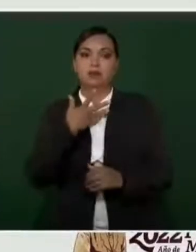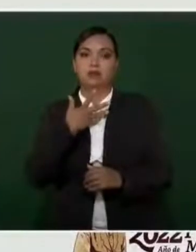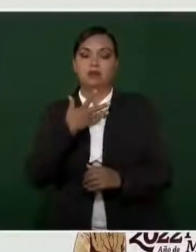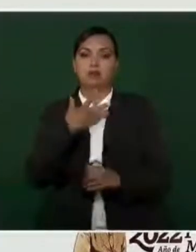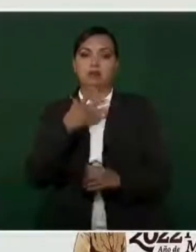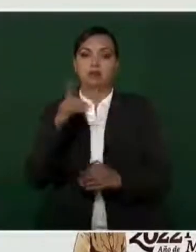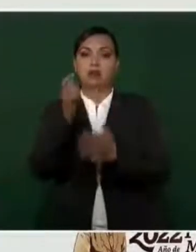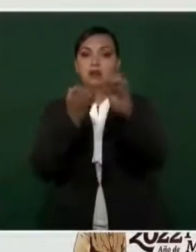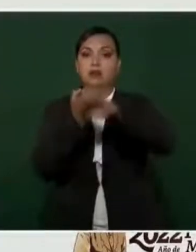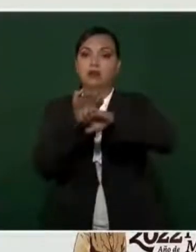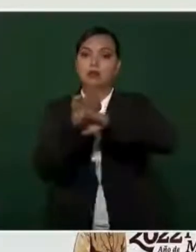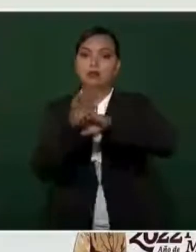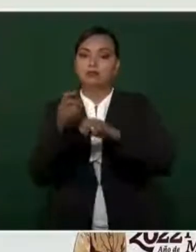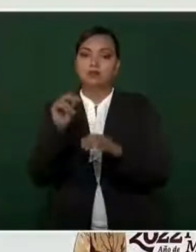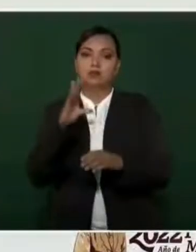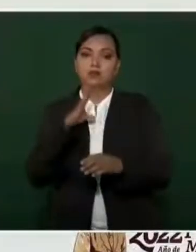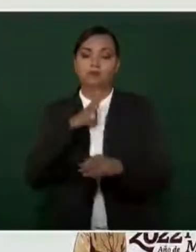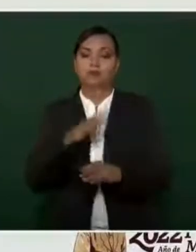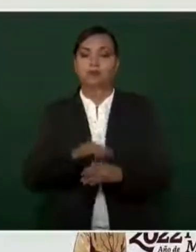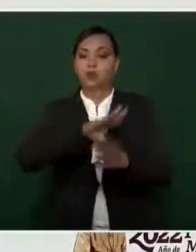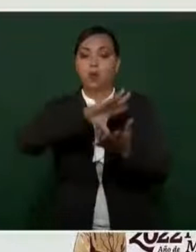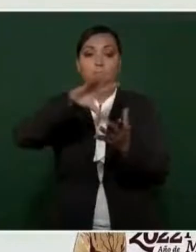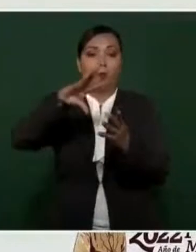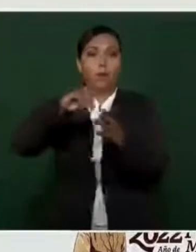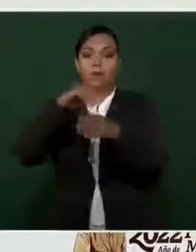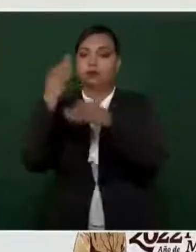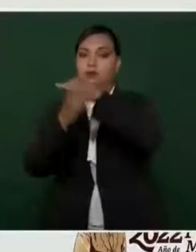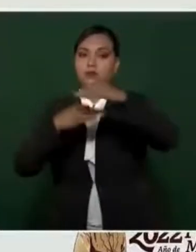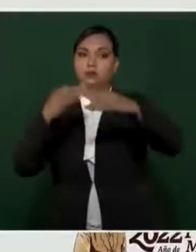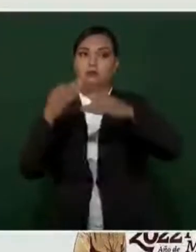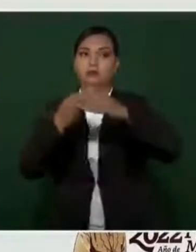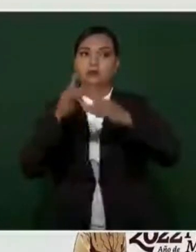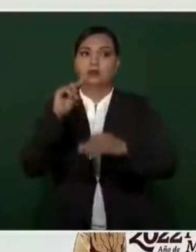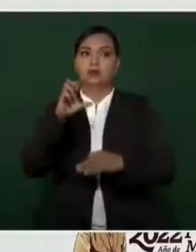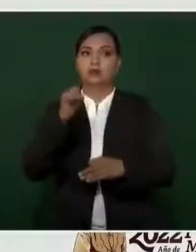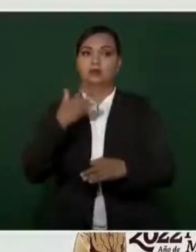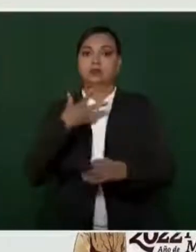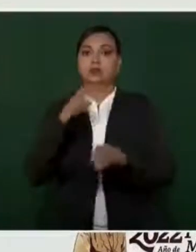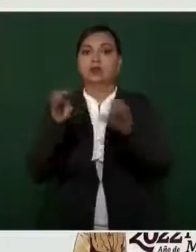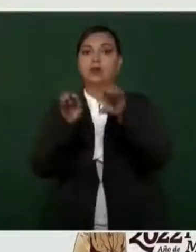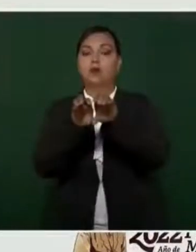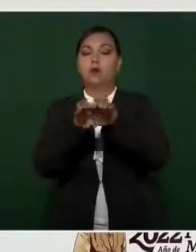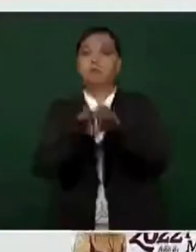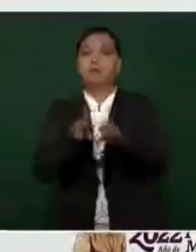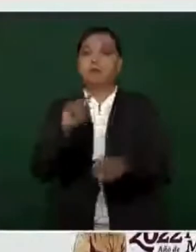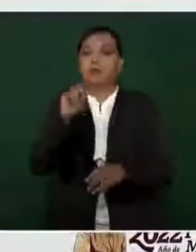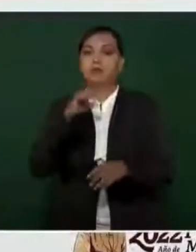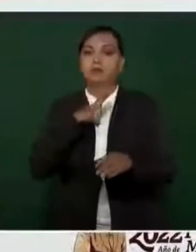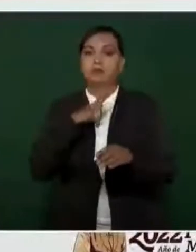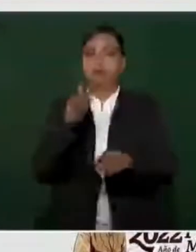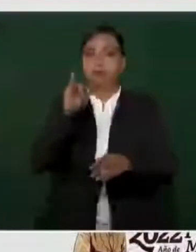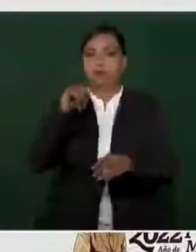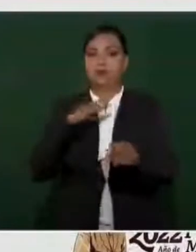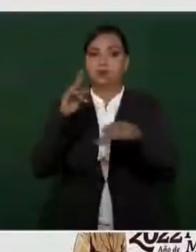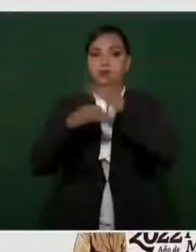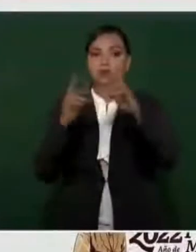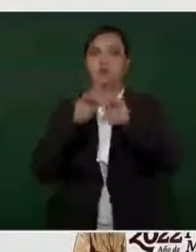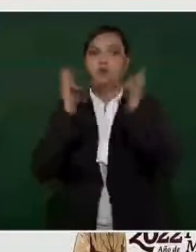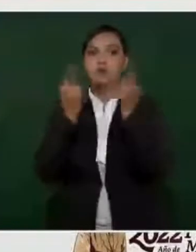presencia en el Estado. Sumando todos los delitos, ya estableciendo los delitos de impacto, todos reunidos, ha